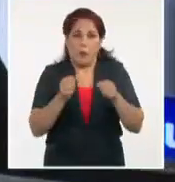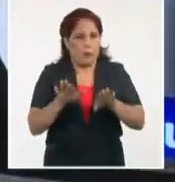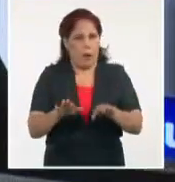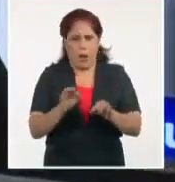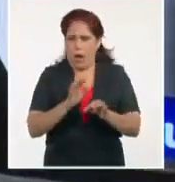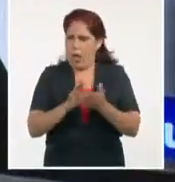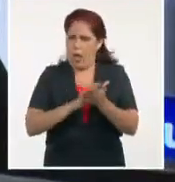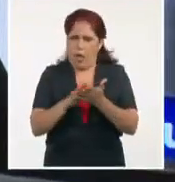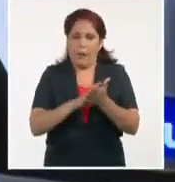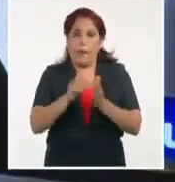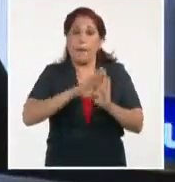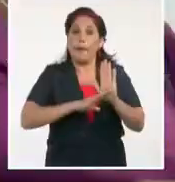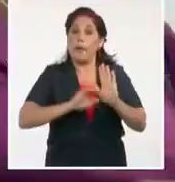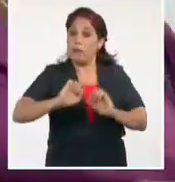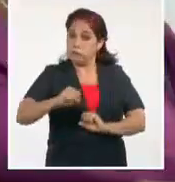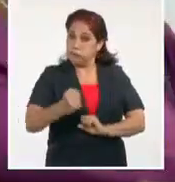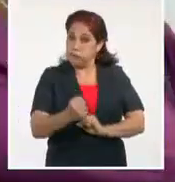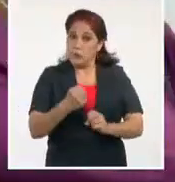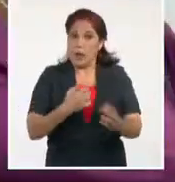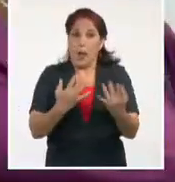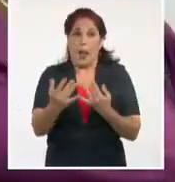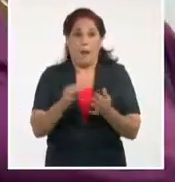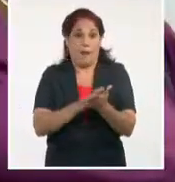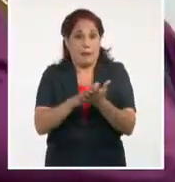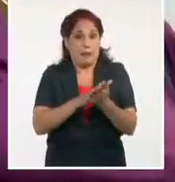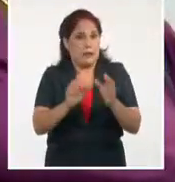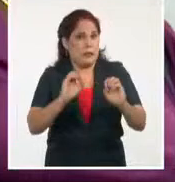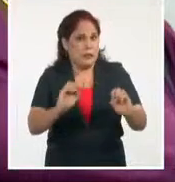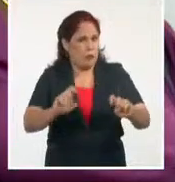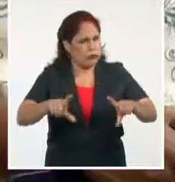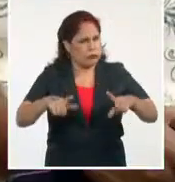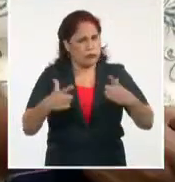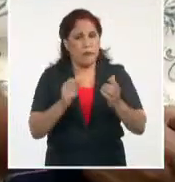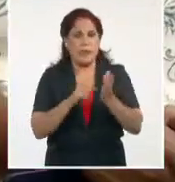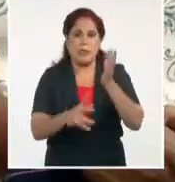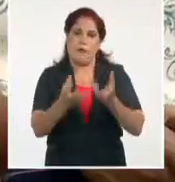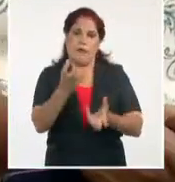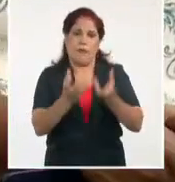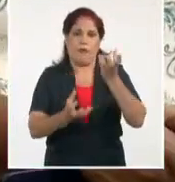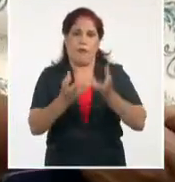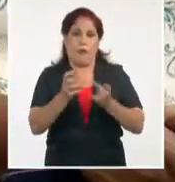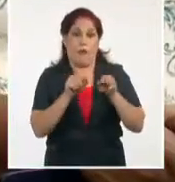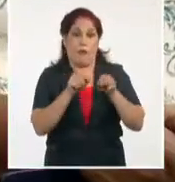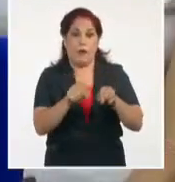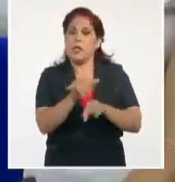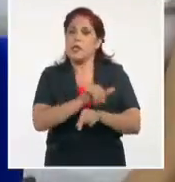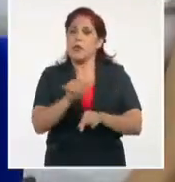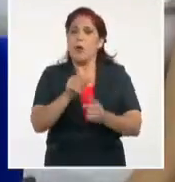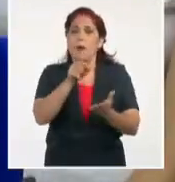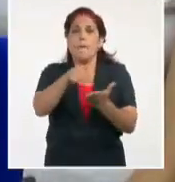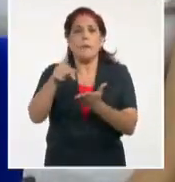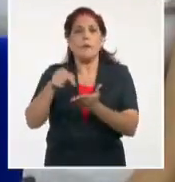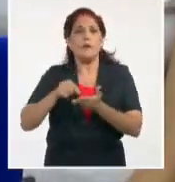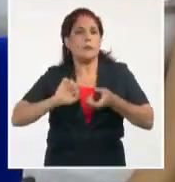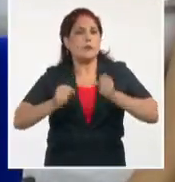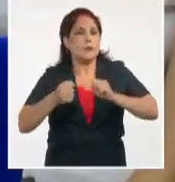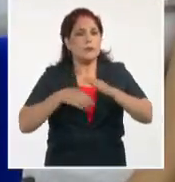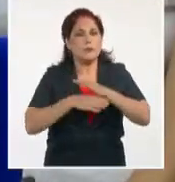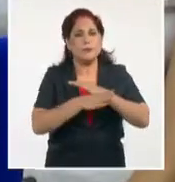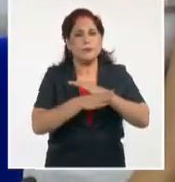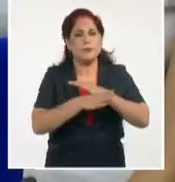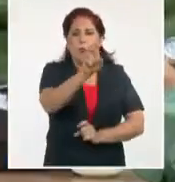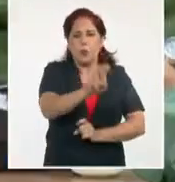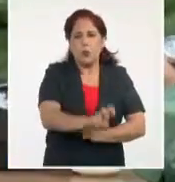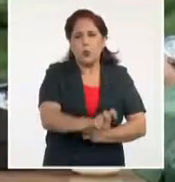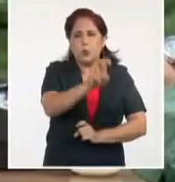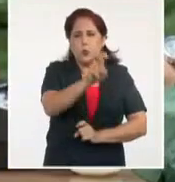Medidas como la restricción de la movilidad deberán cumplirse de manera enérgica, así como los puntos de control en carretera, como el